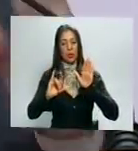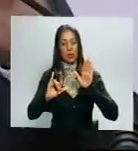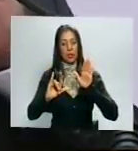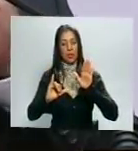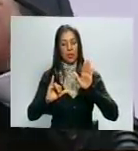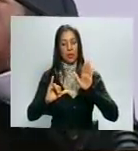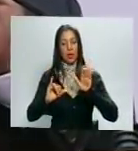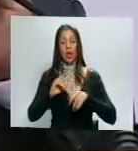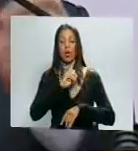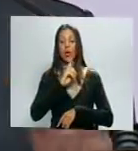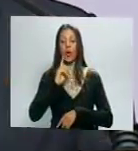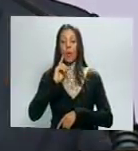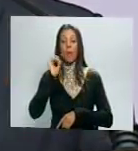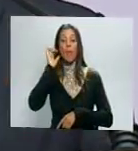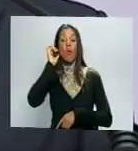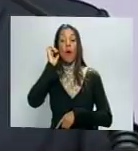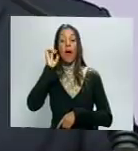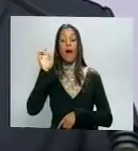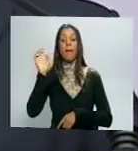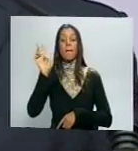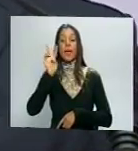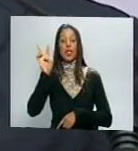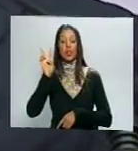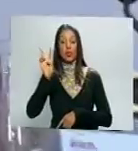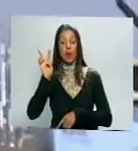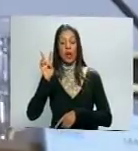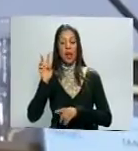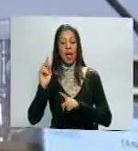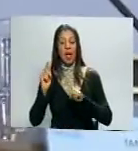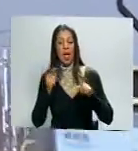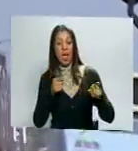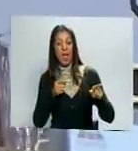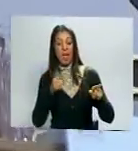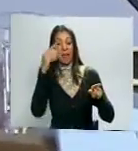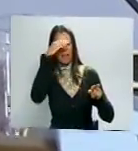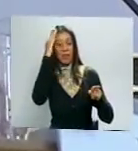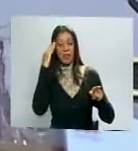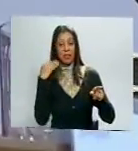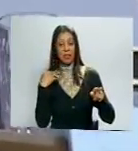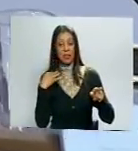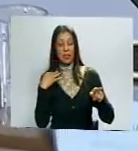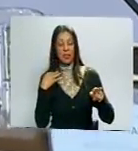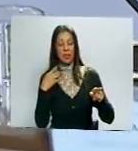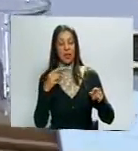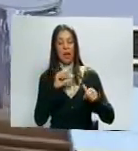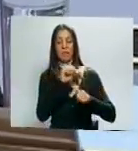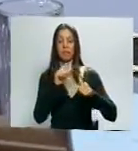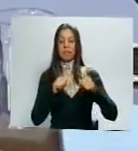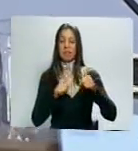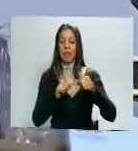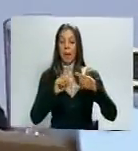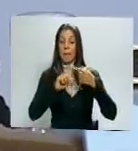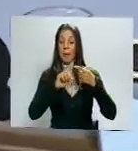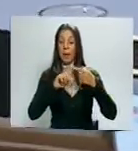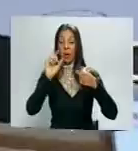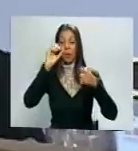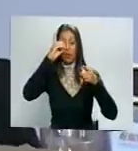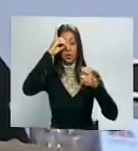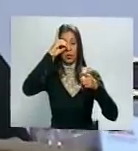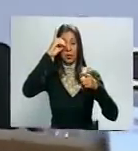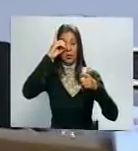en nombre de la mujer venezolana, que ya tiene a una dama dirigiéndola, nuestra Delcy Rodríguez,